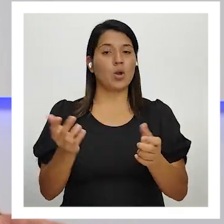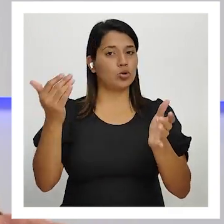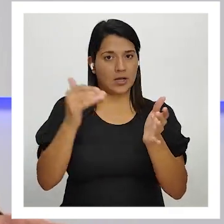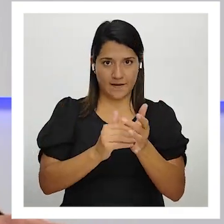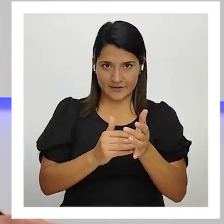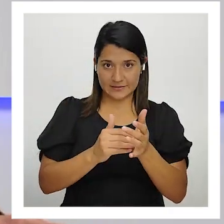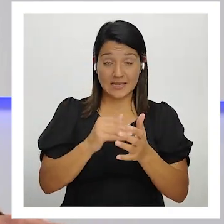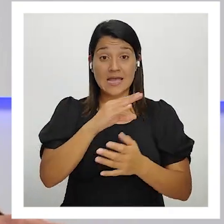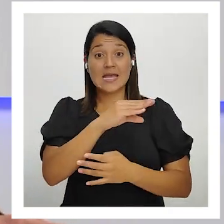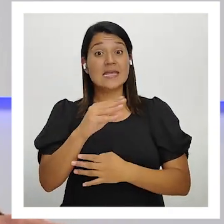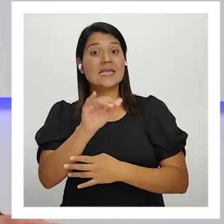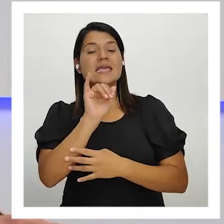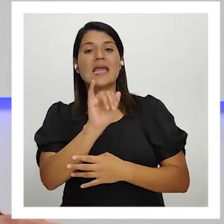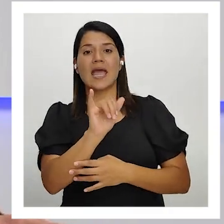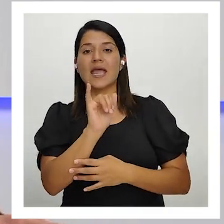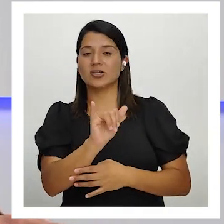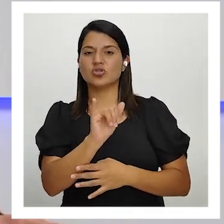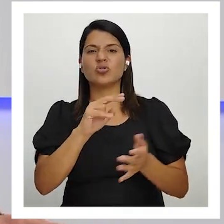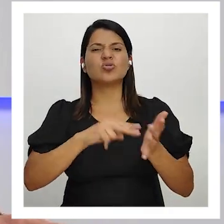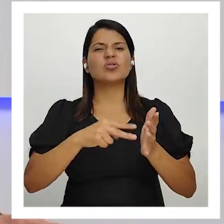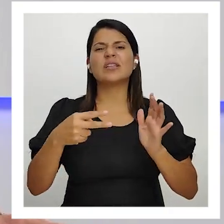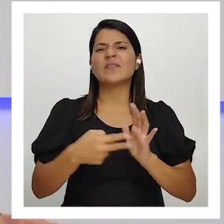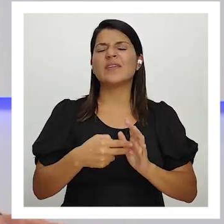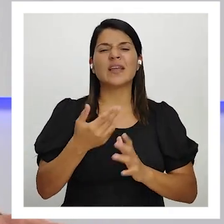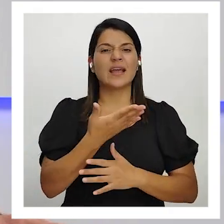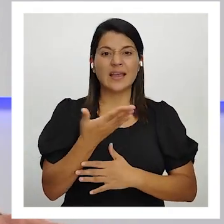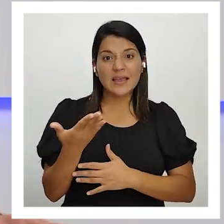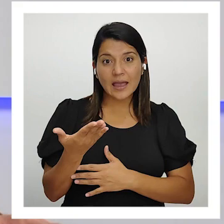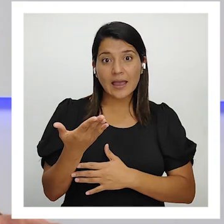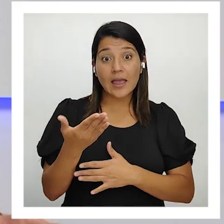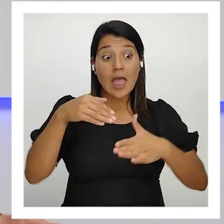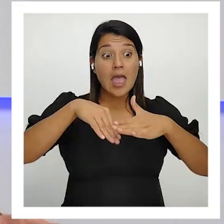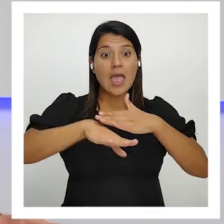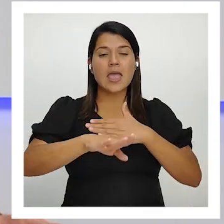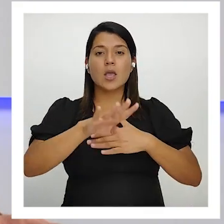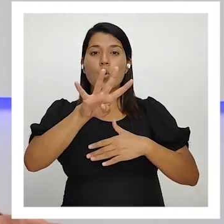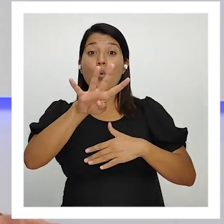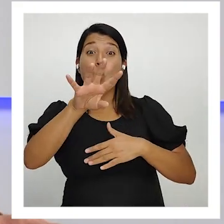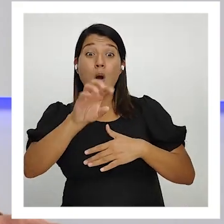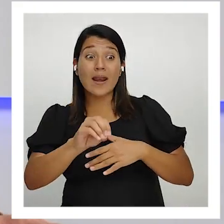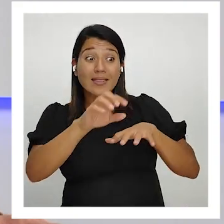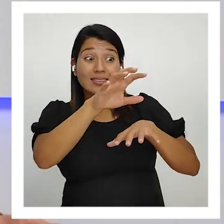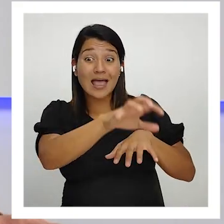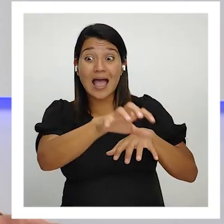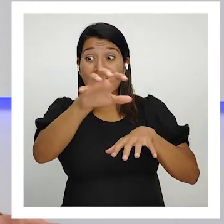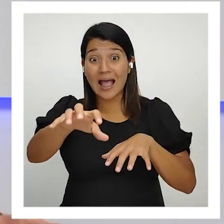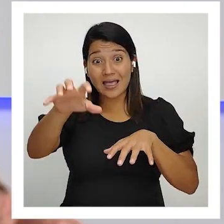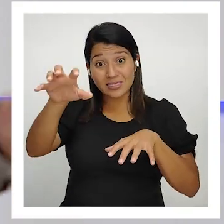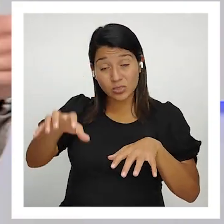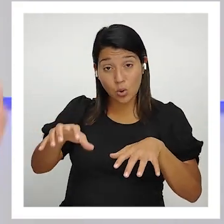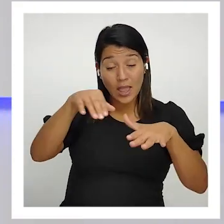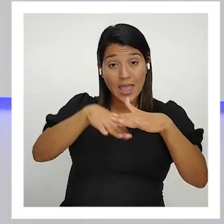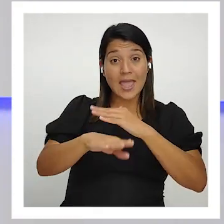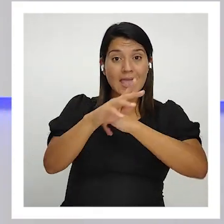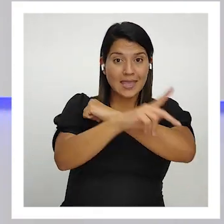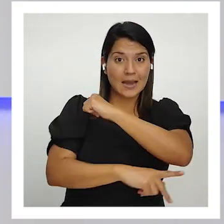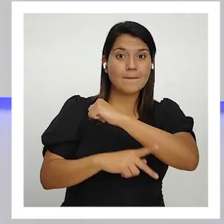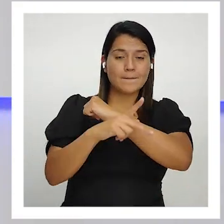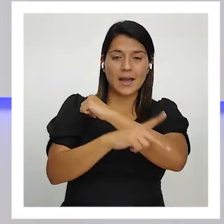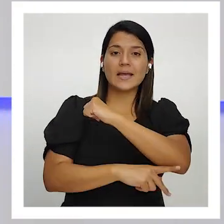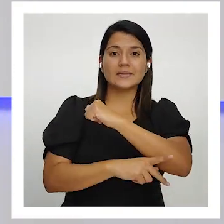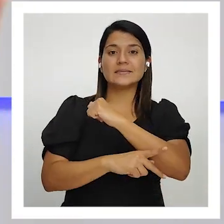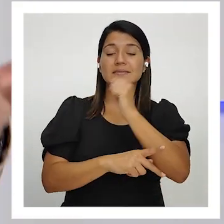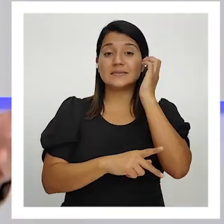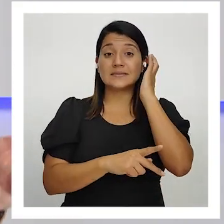ha significado que en más de 40 cantones de este país, sus actuales